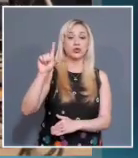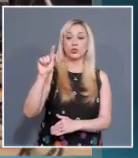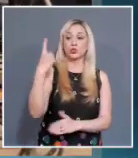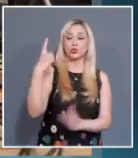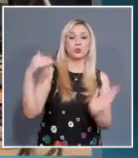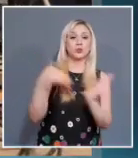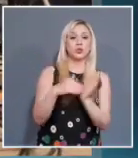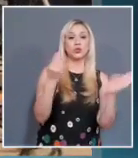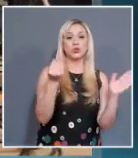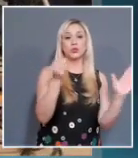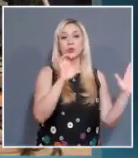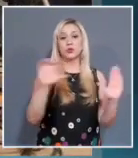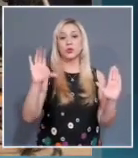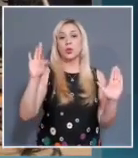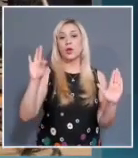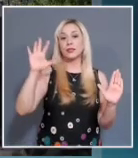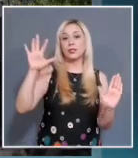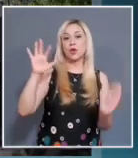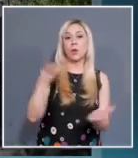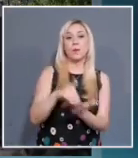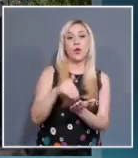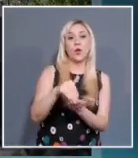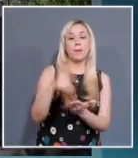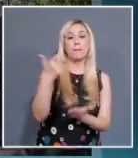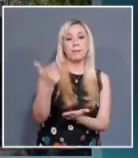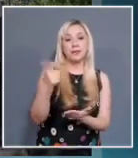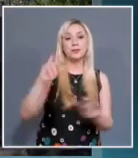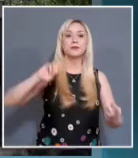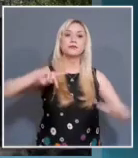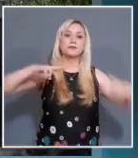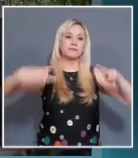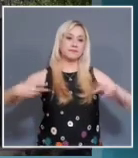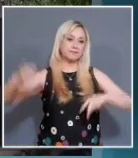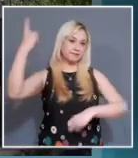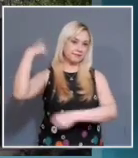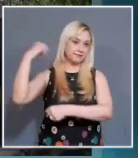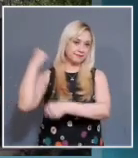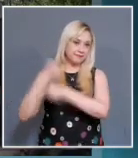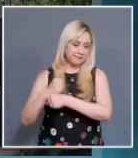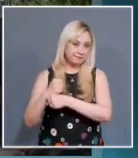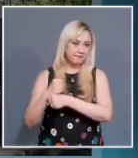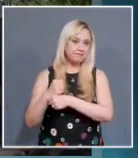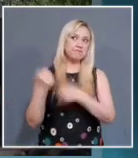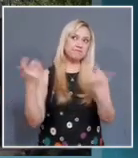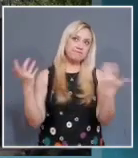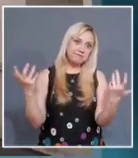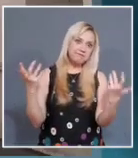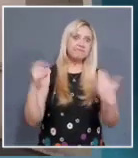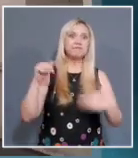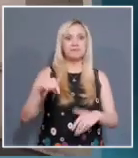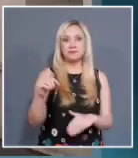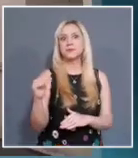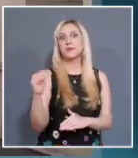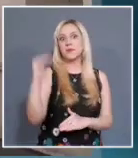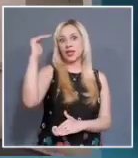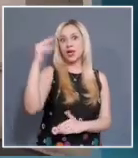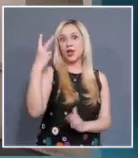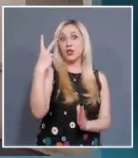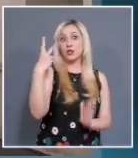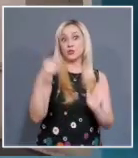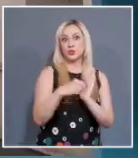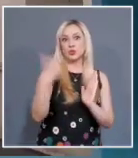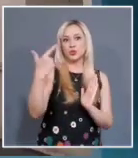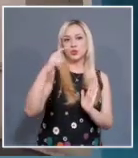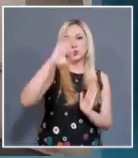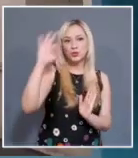171.945 millones de pesos frente al mismo periodo de 2022, lo que representa un incremento de 2.7%,